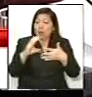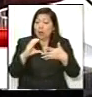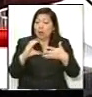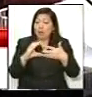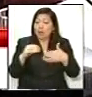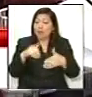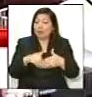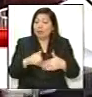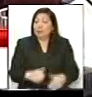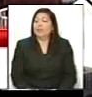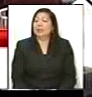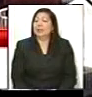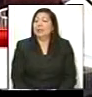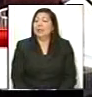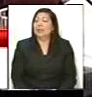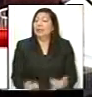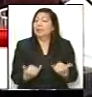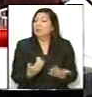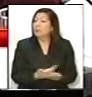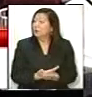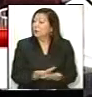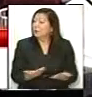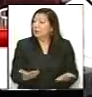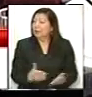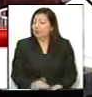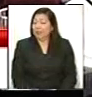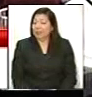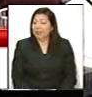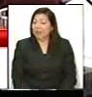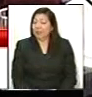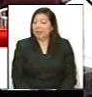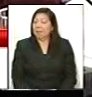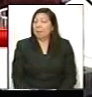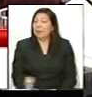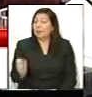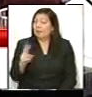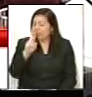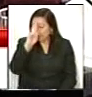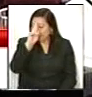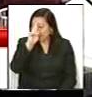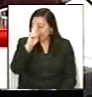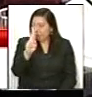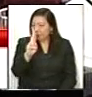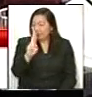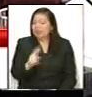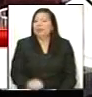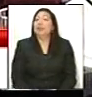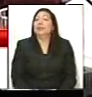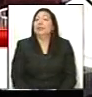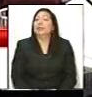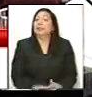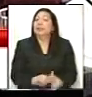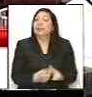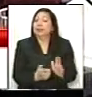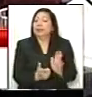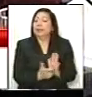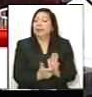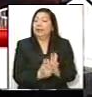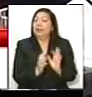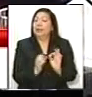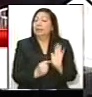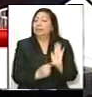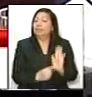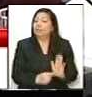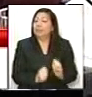Electoral. Entonces, acá no hay arbitrariedad alguna. Y segundo, se respeta la prelación en las iniciativas legislativas que han